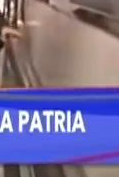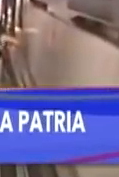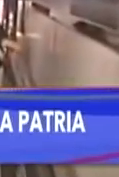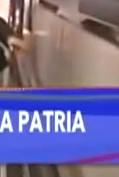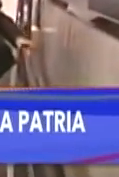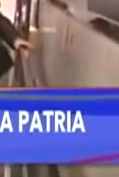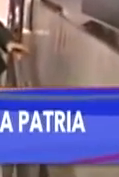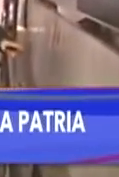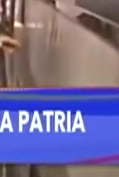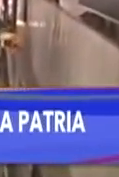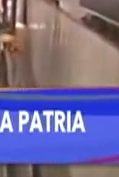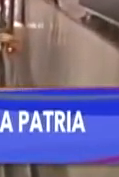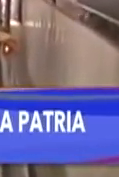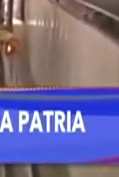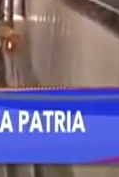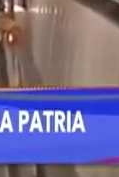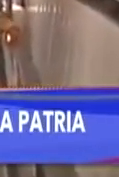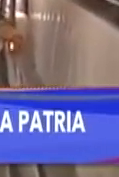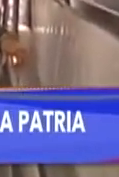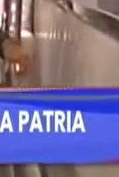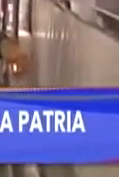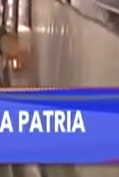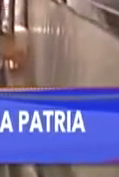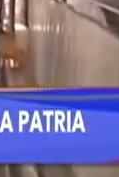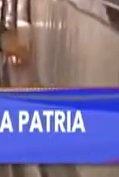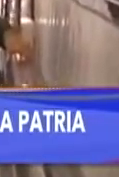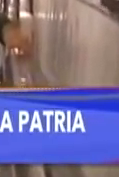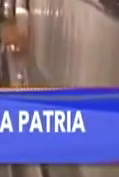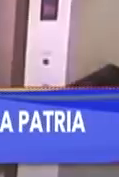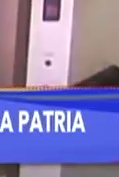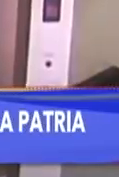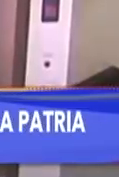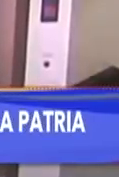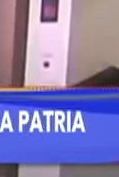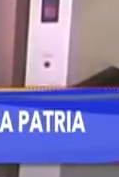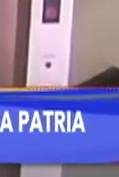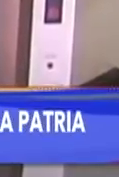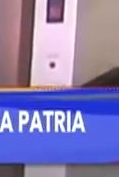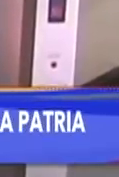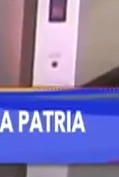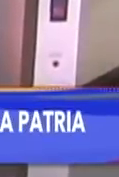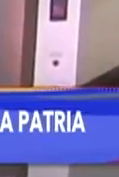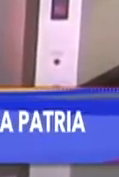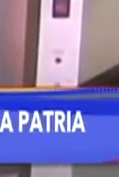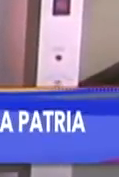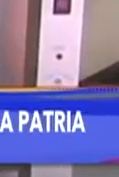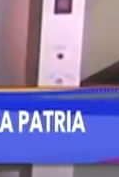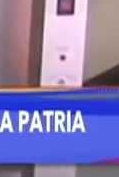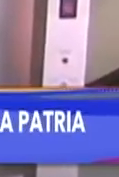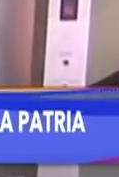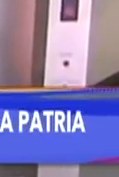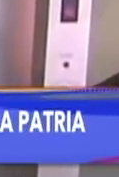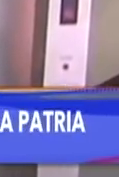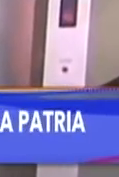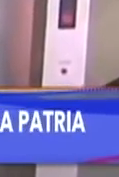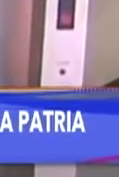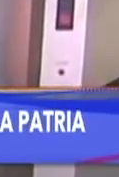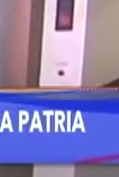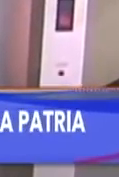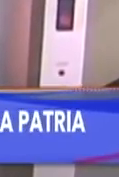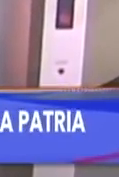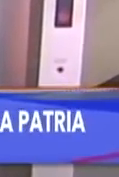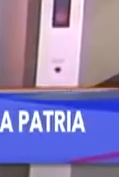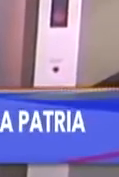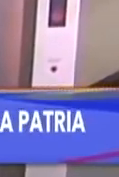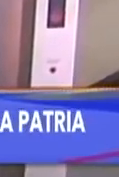llenar esta planilla que se llama ficha de identificación del viajero, donde los pacientes o los